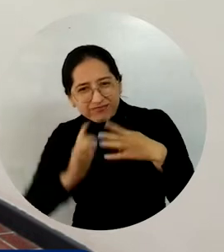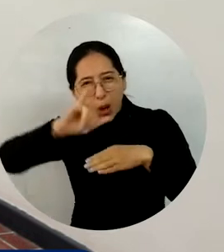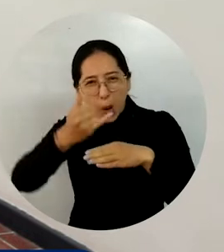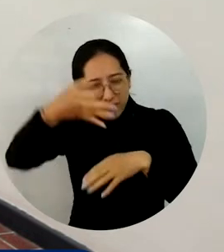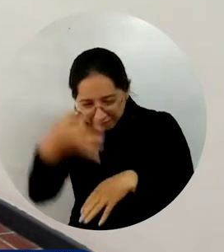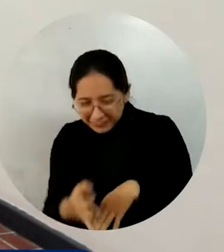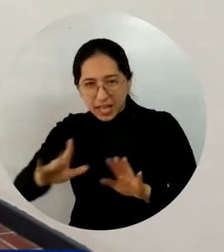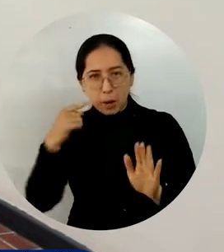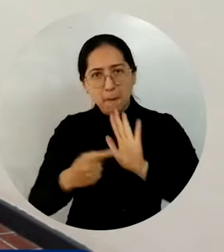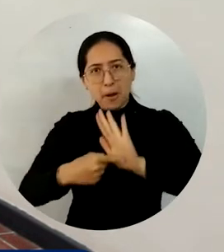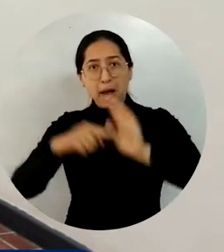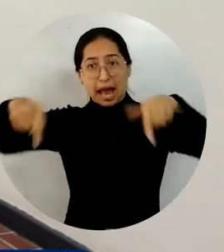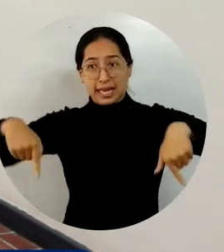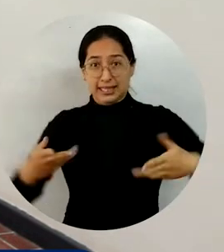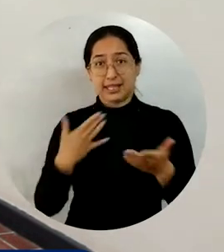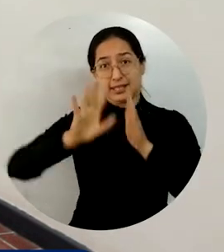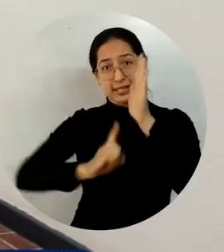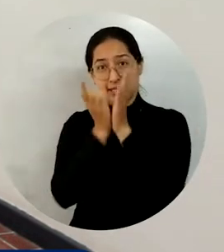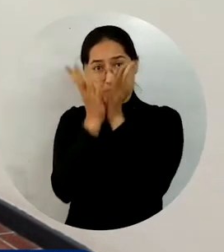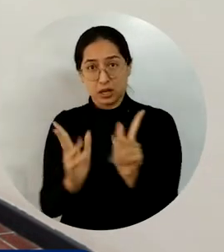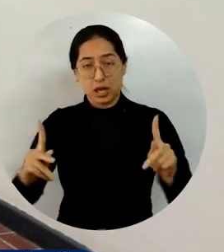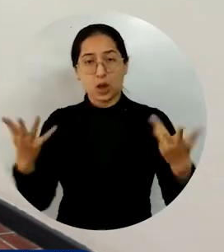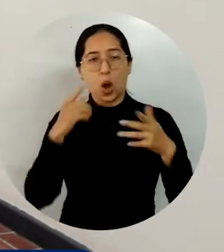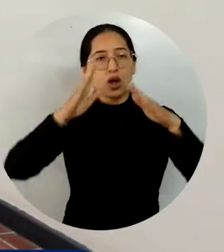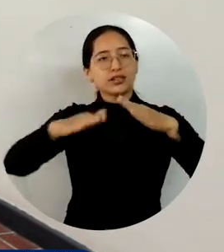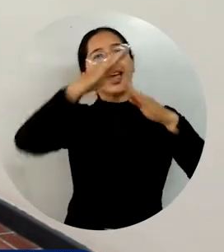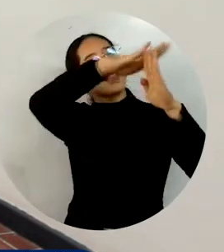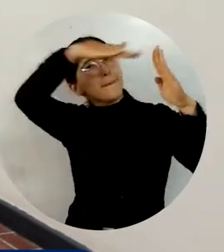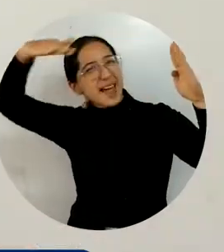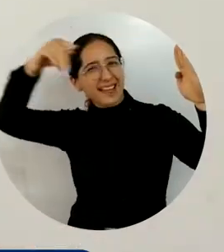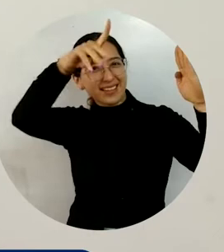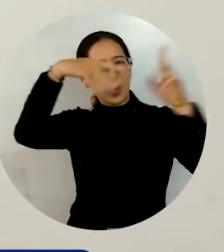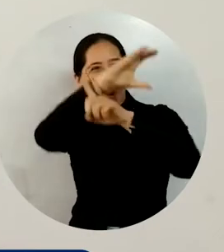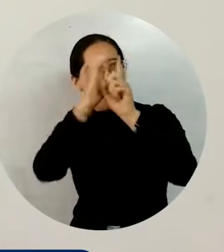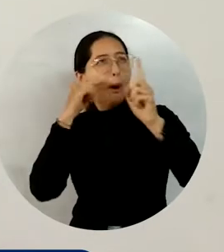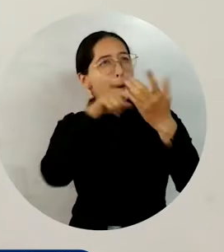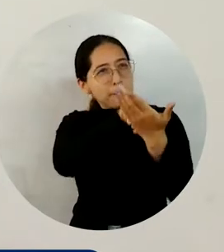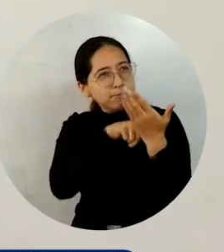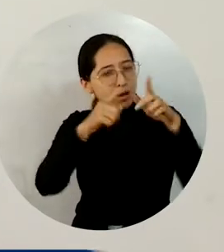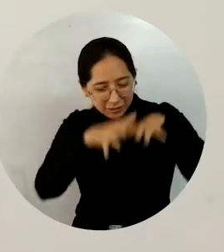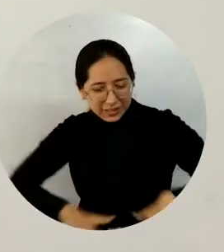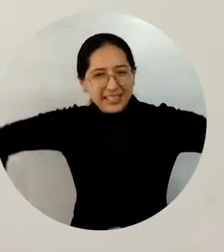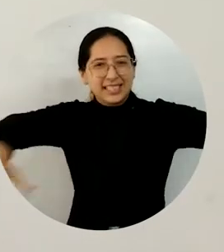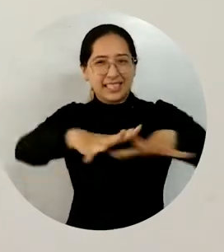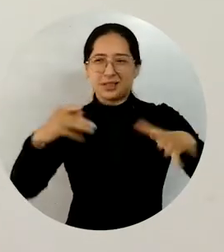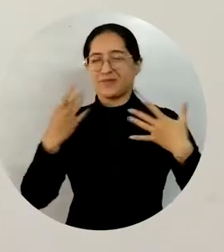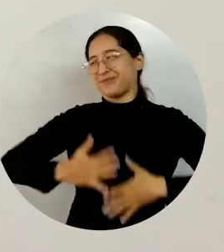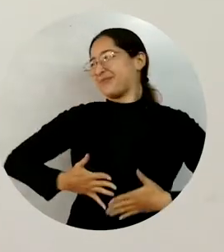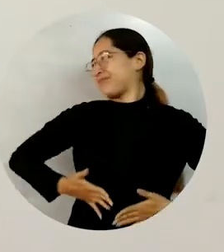Culturales aquí en la Terraza Desarrollo Estudiantil, en la Terraza Cultural, un momento relajante,